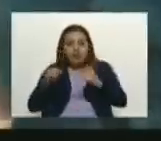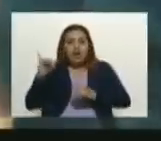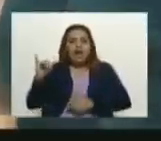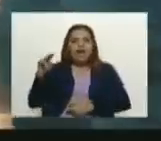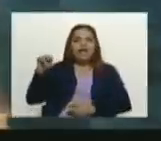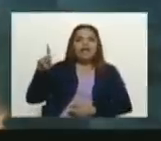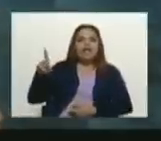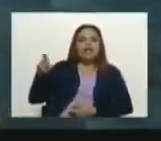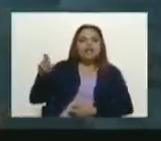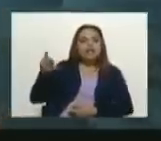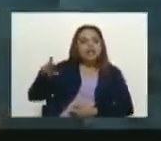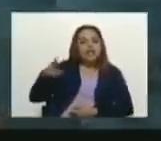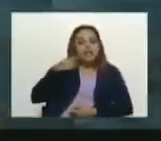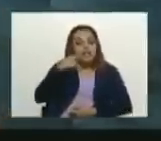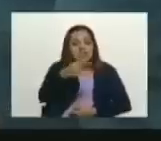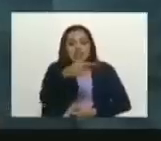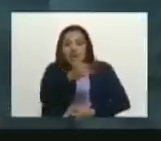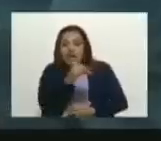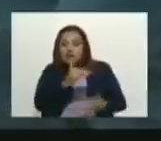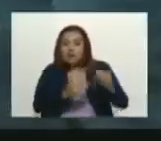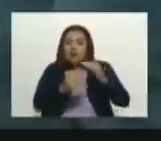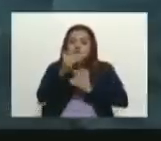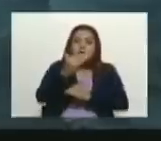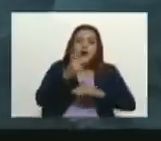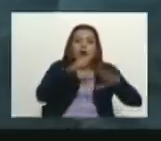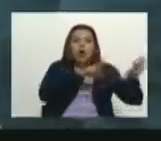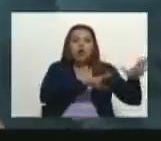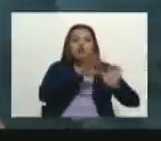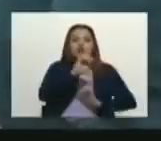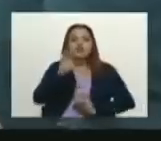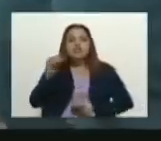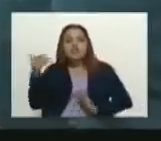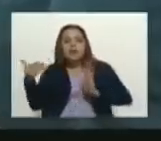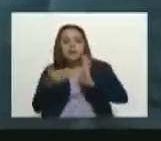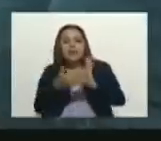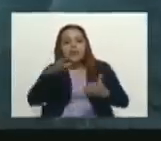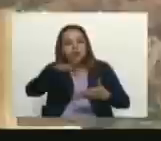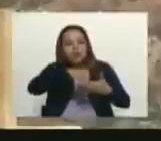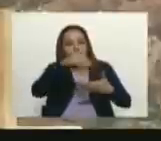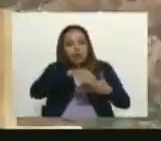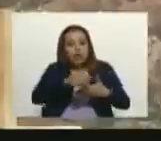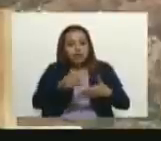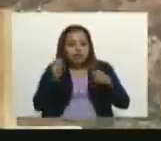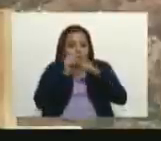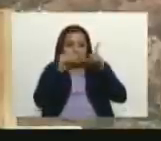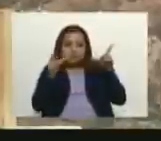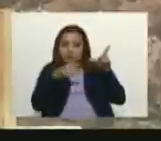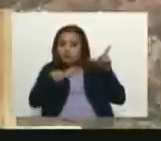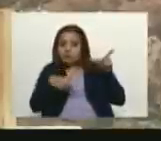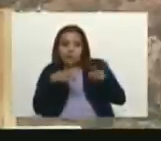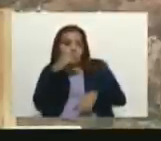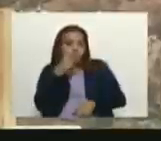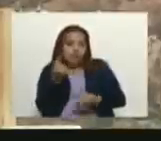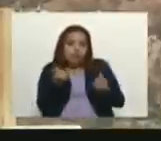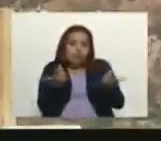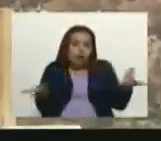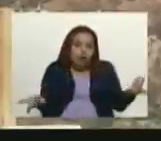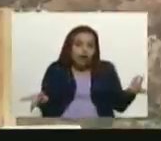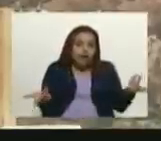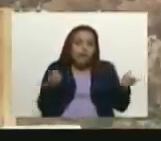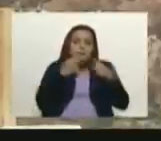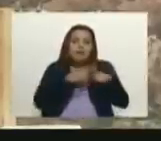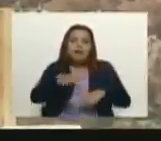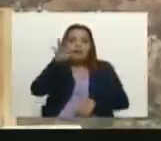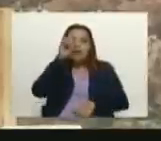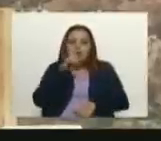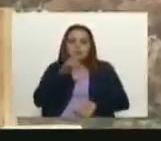y decían que la obra estaba por encima de $800,000. Cosa que no teníamos, pero que hemos aprendido con ustedes que